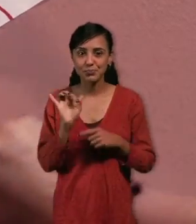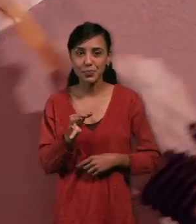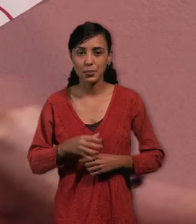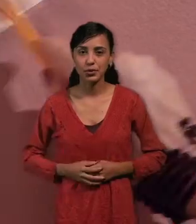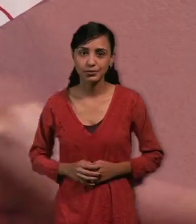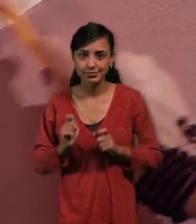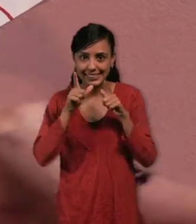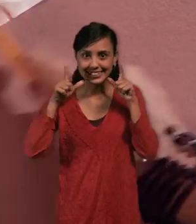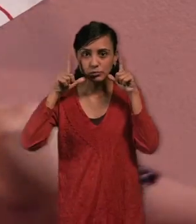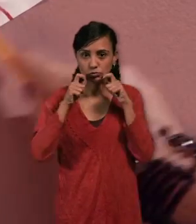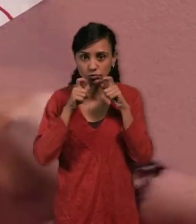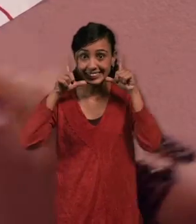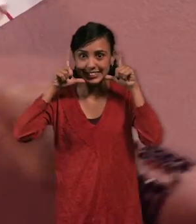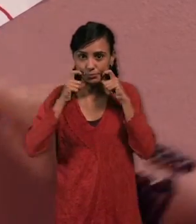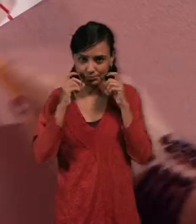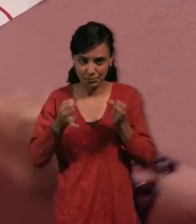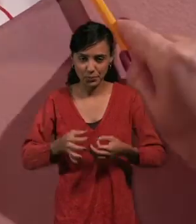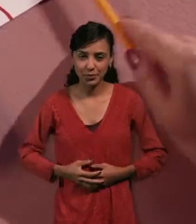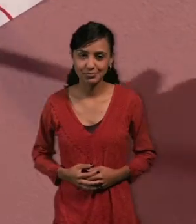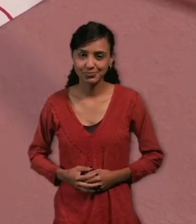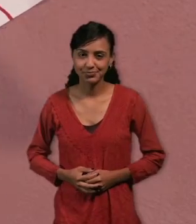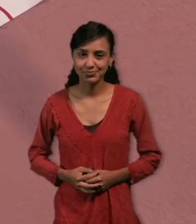cambiar de triste a una expresión muy graciosa.